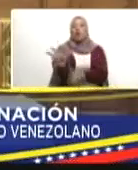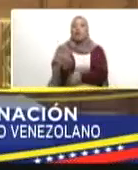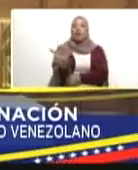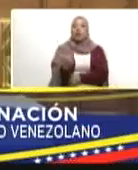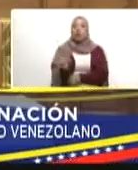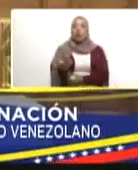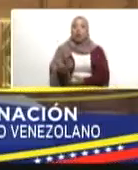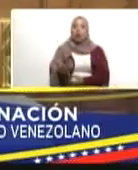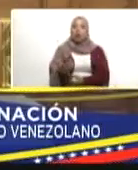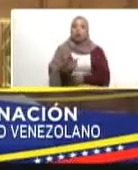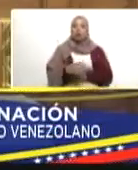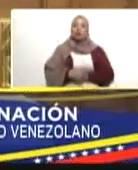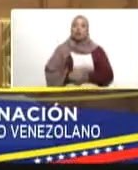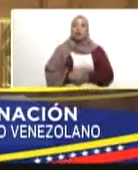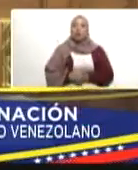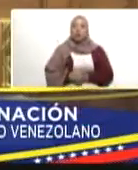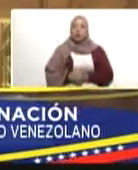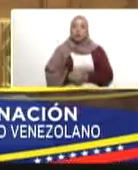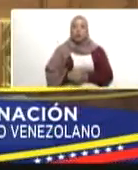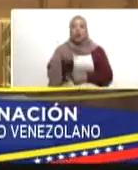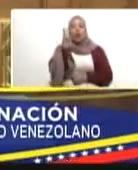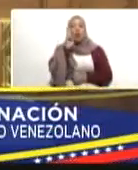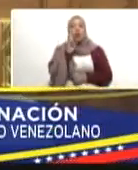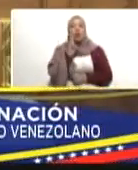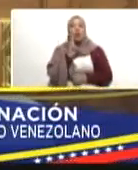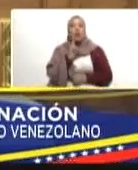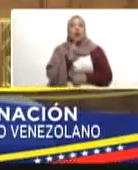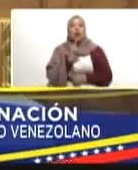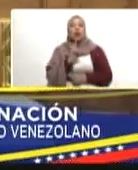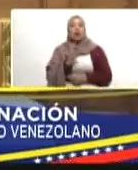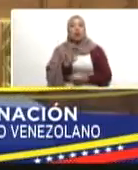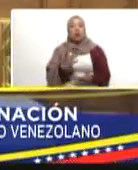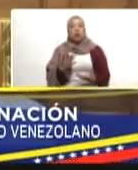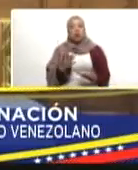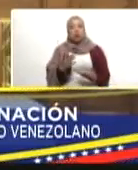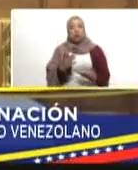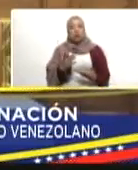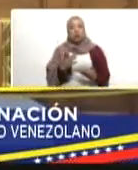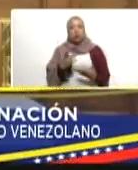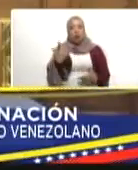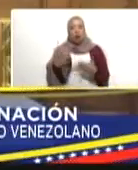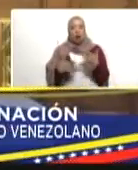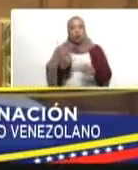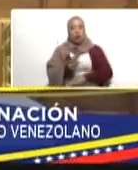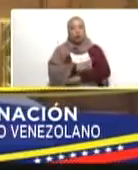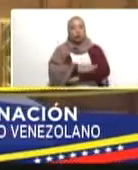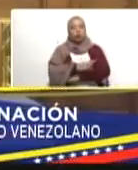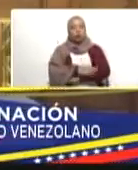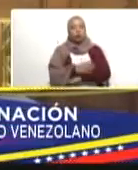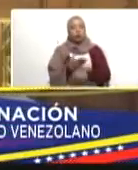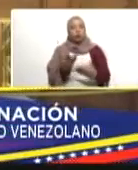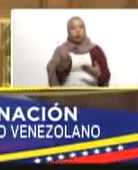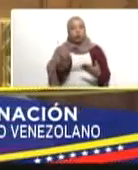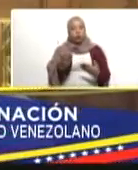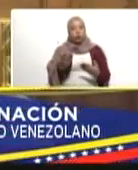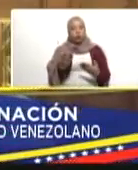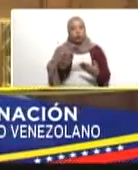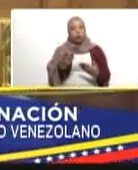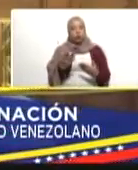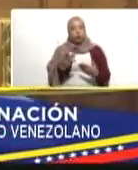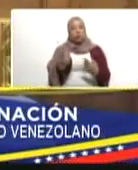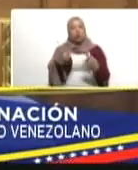territorio y actuar pum actuar en el